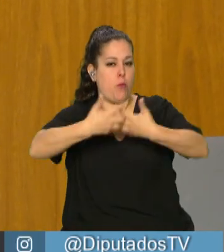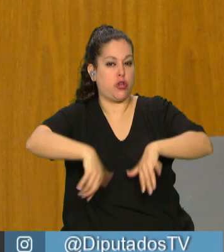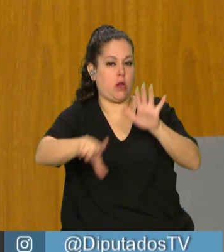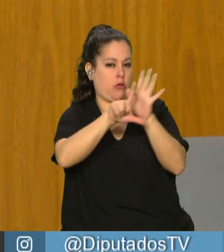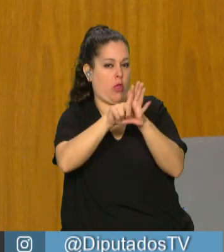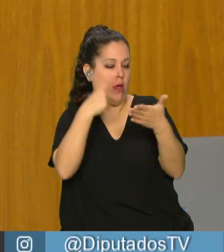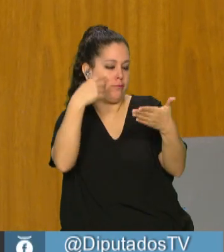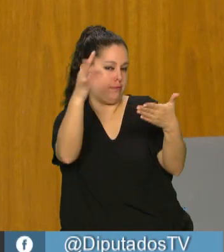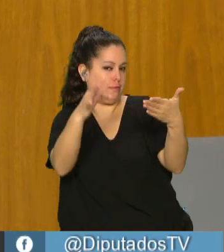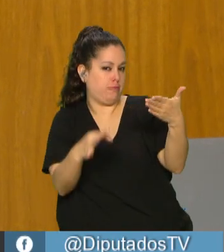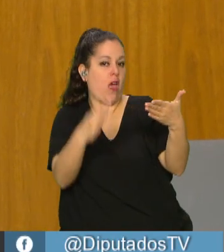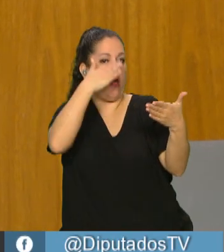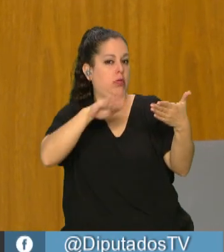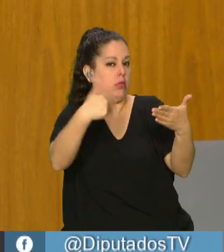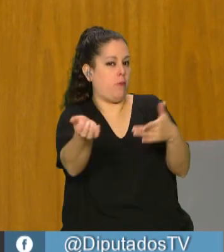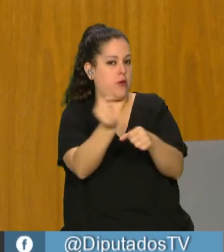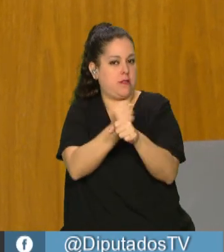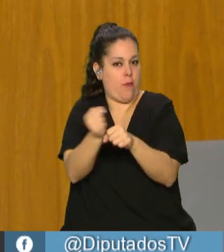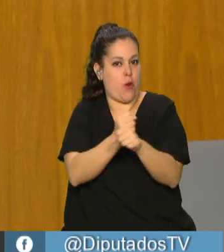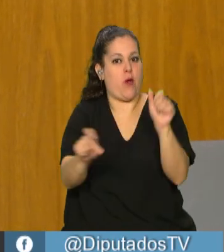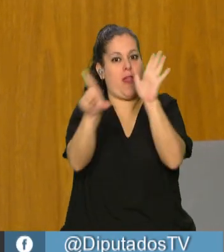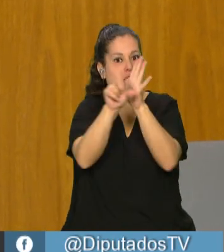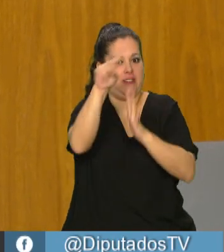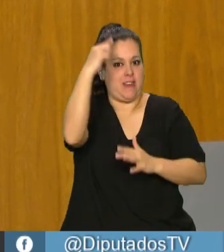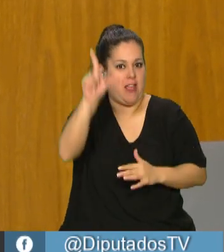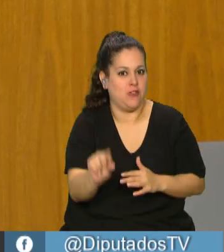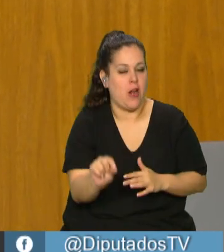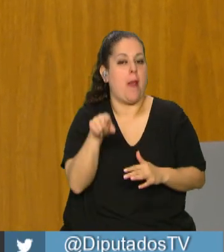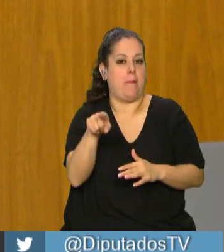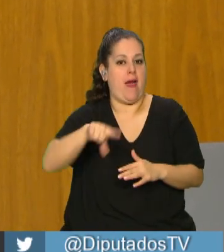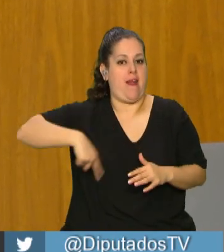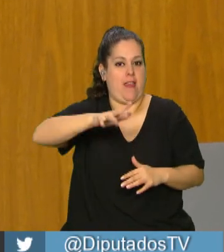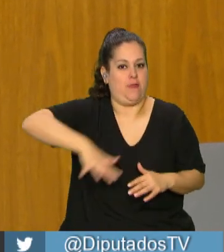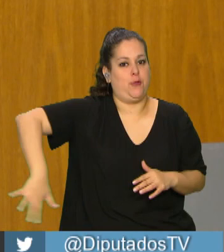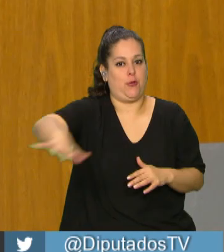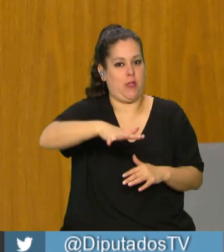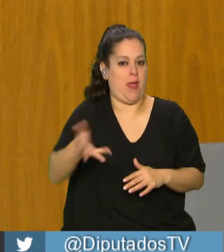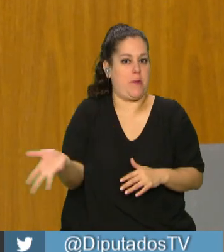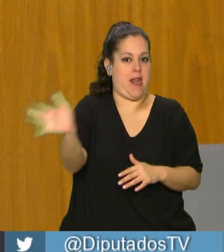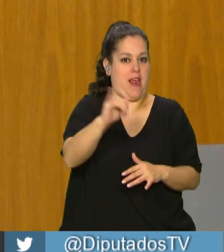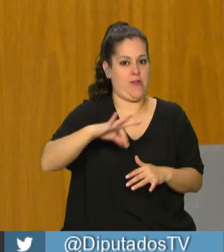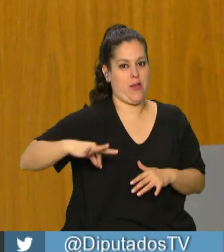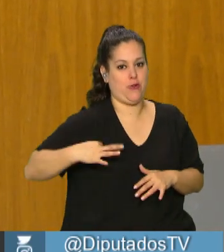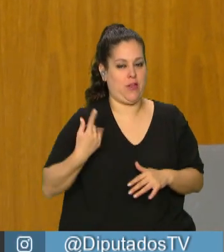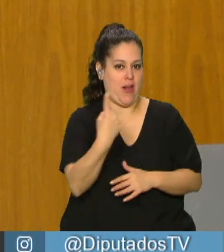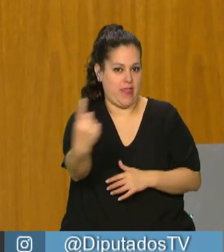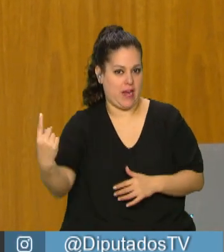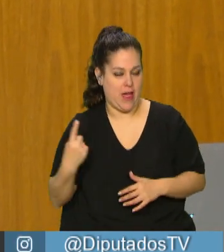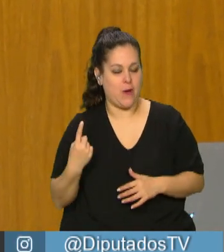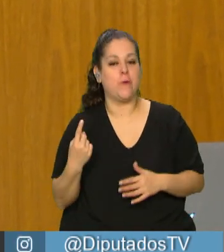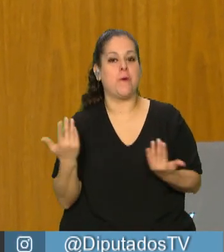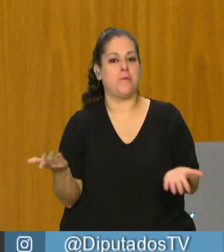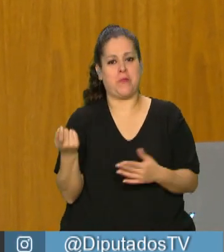discuten y luego se aprueban, y son leyes nacionales que impactan en nuestra vida cotidiana. Estábamos hablando hace un momento con